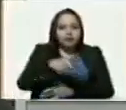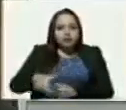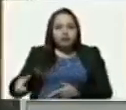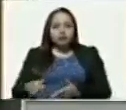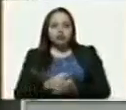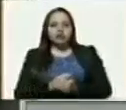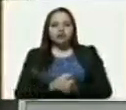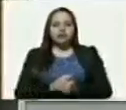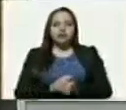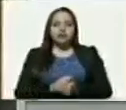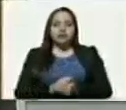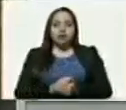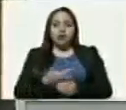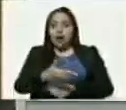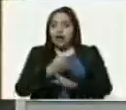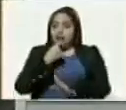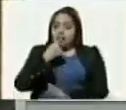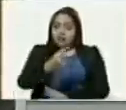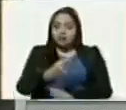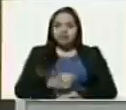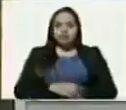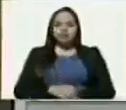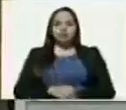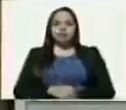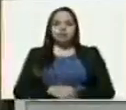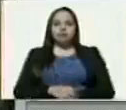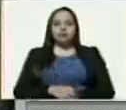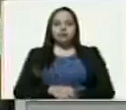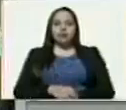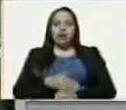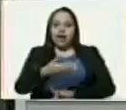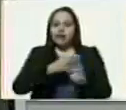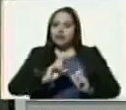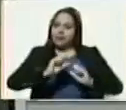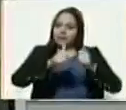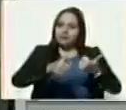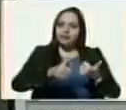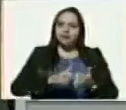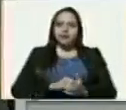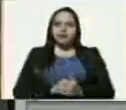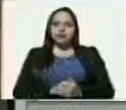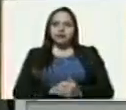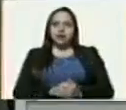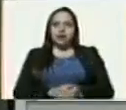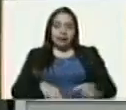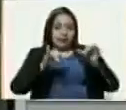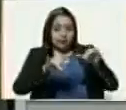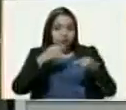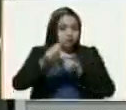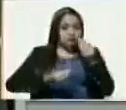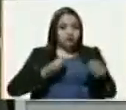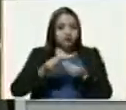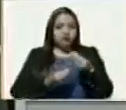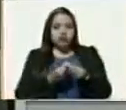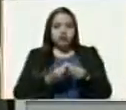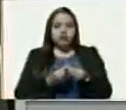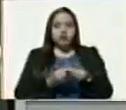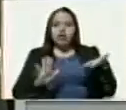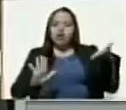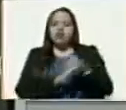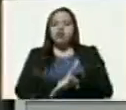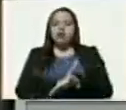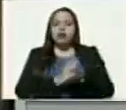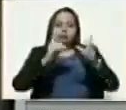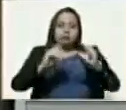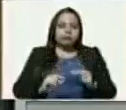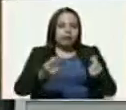Yo lo decía entre telones antes de comenzar el programa. Lo mismo sucedió cuando hablamos de la restricción monetaria el